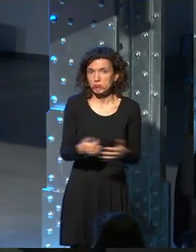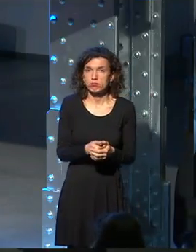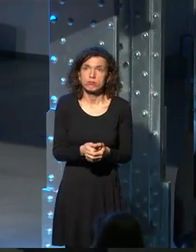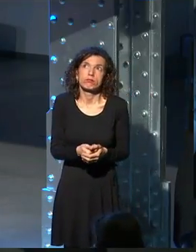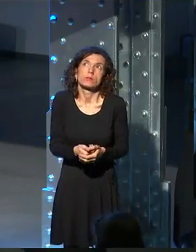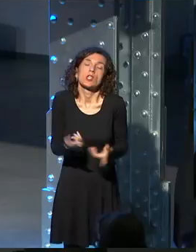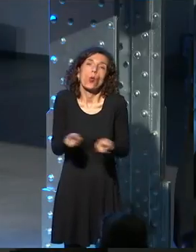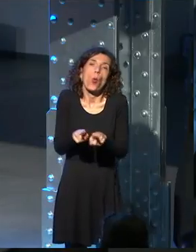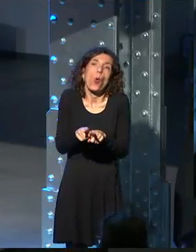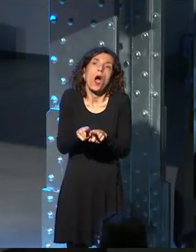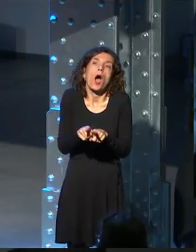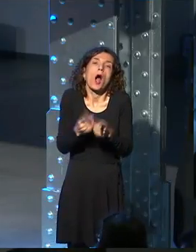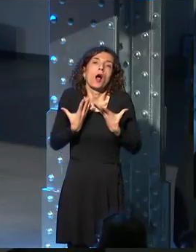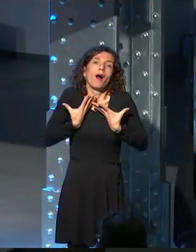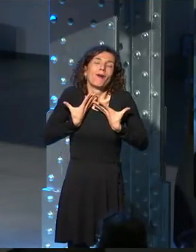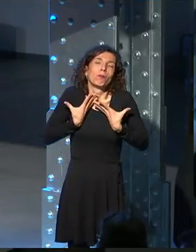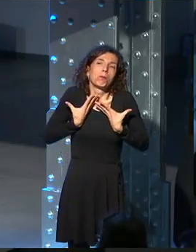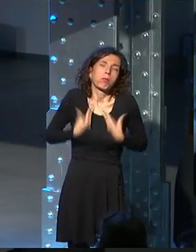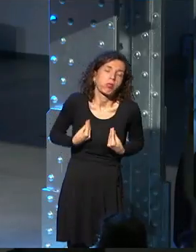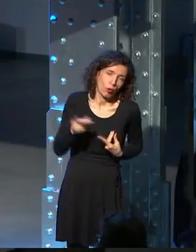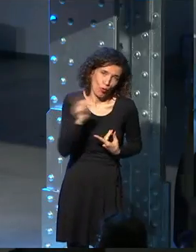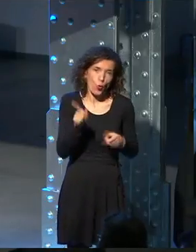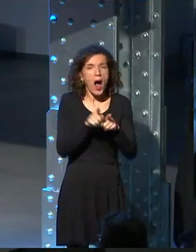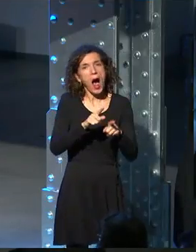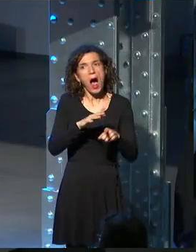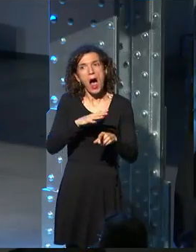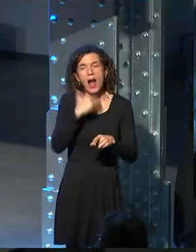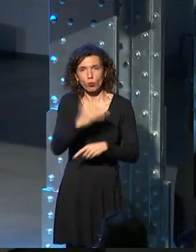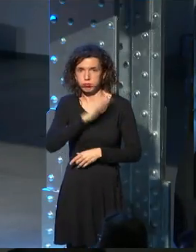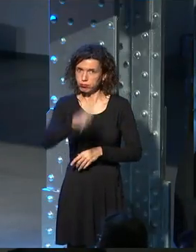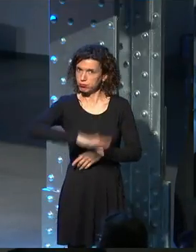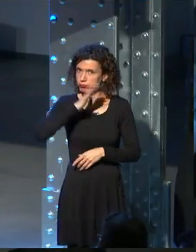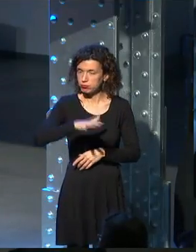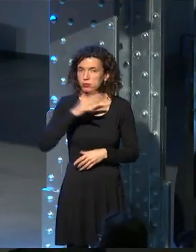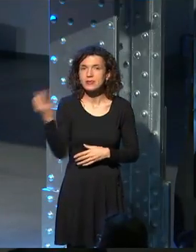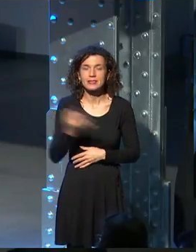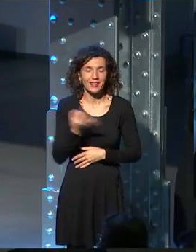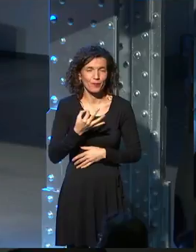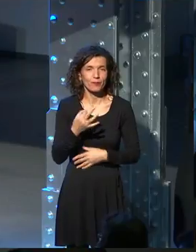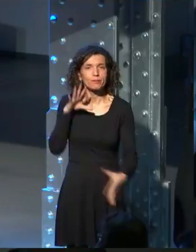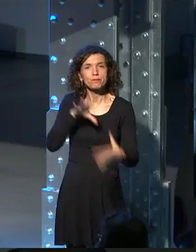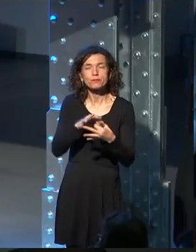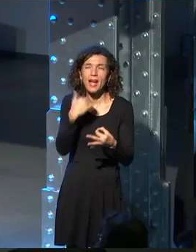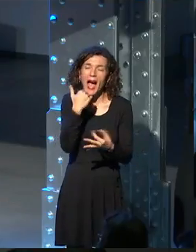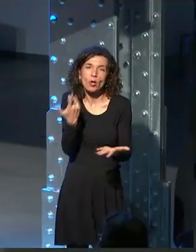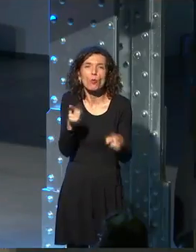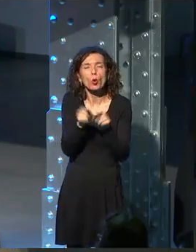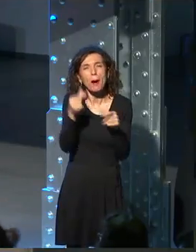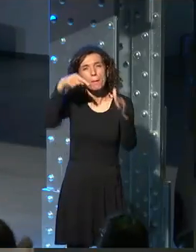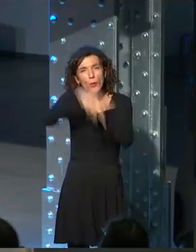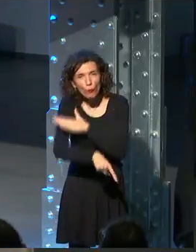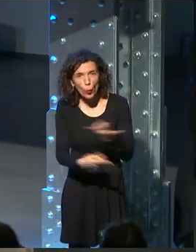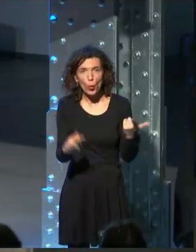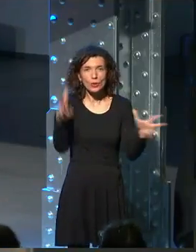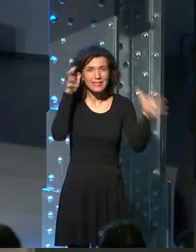no voy a decir desazonador, vamos a decir fascinante, que es lo que atañe a algo más profundo, incluso que